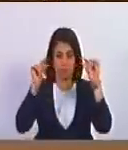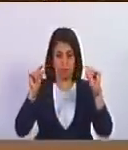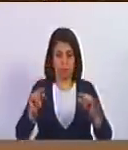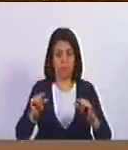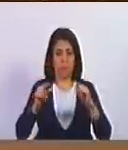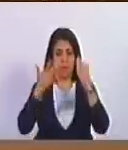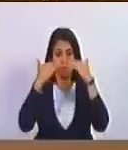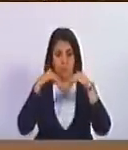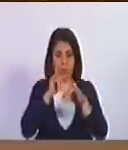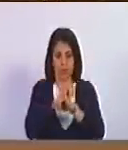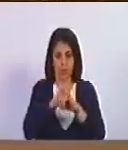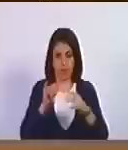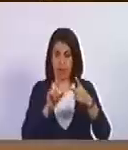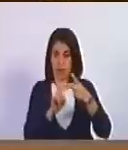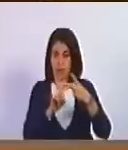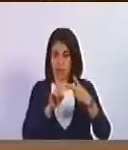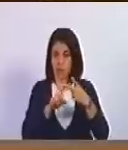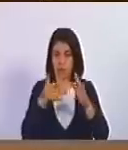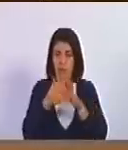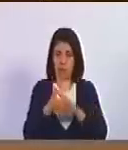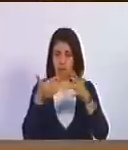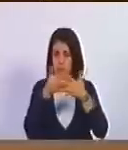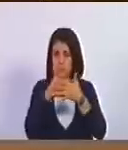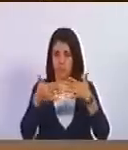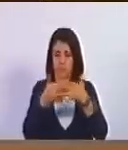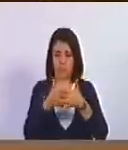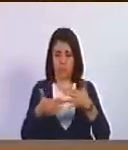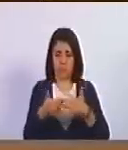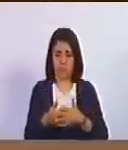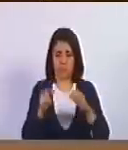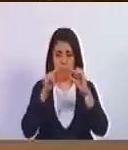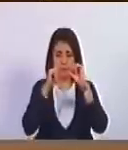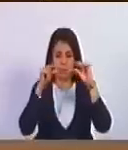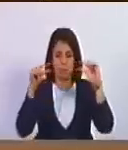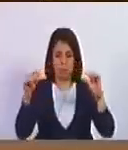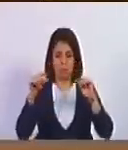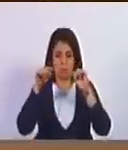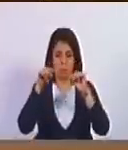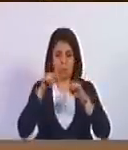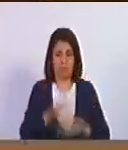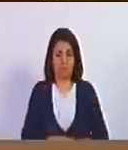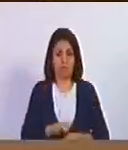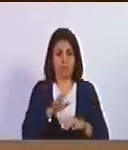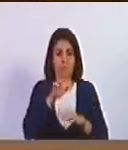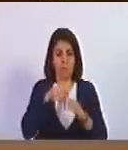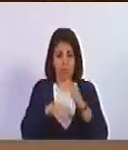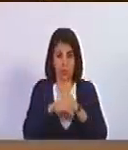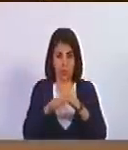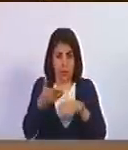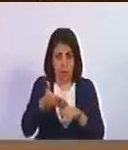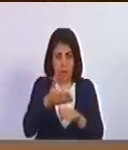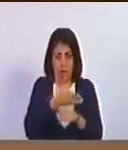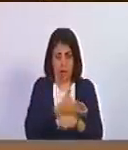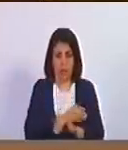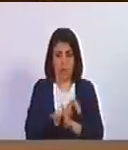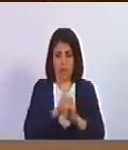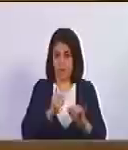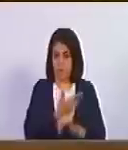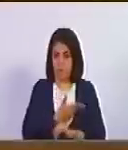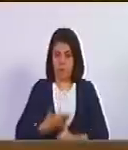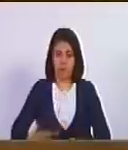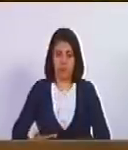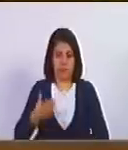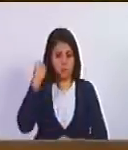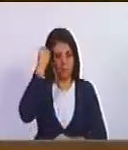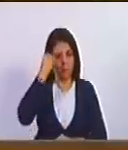la disposición final segunda, el cual queda redactado en los siguientes términos. Epígrafe, vigencia anticipada. Es todo, señor presidente.